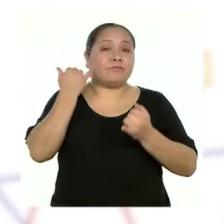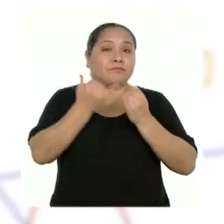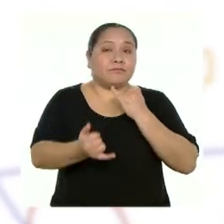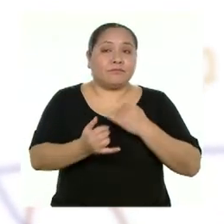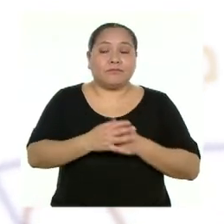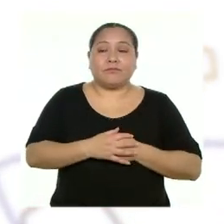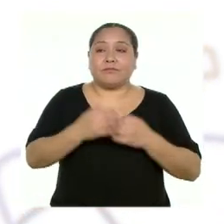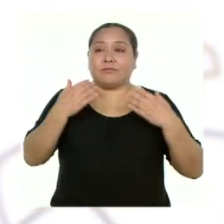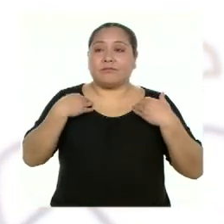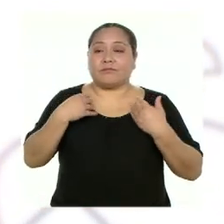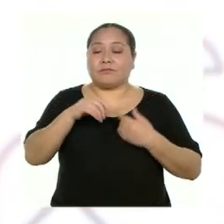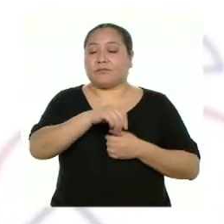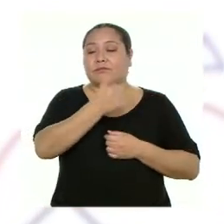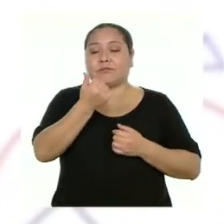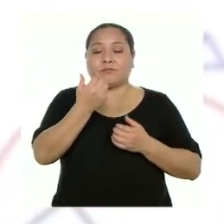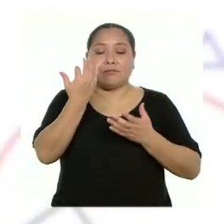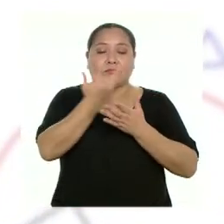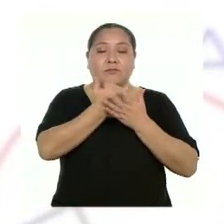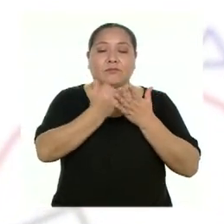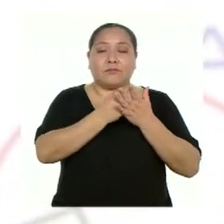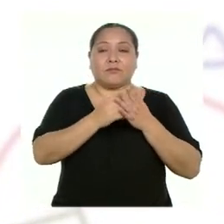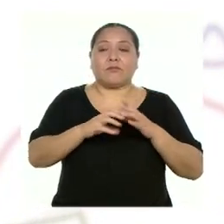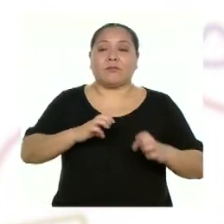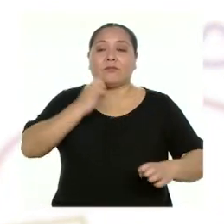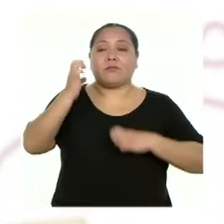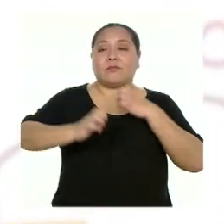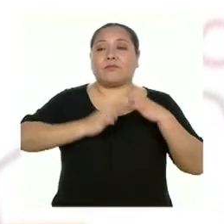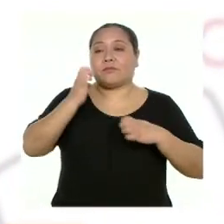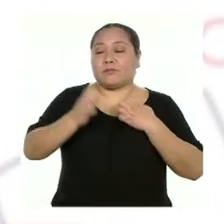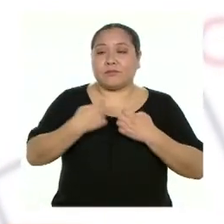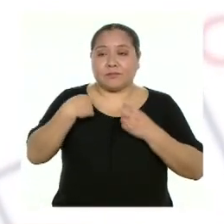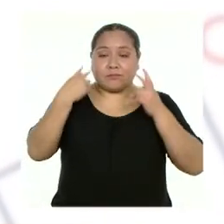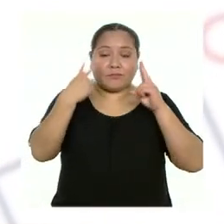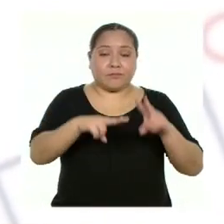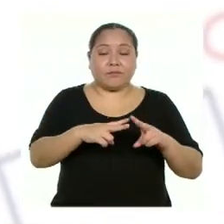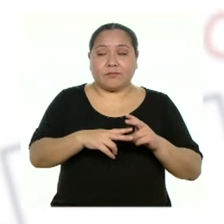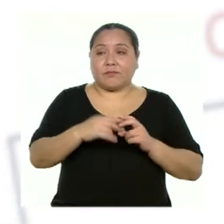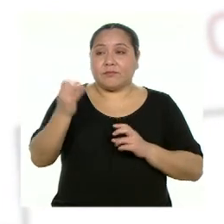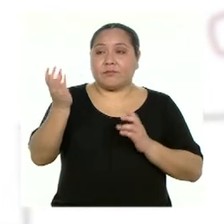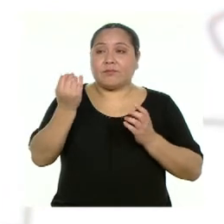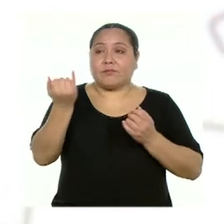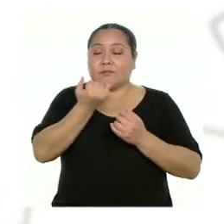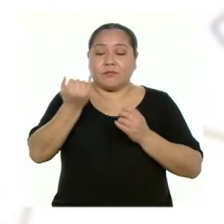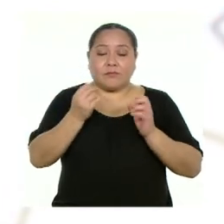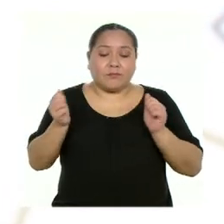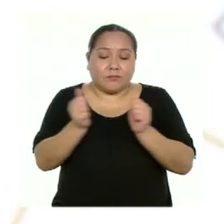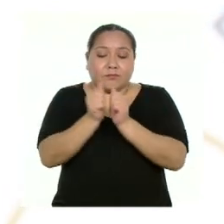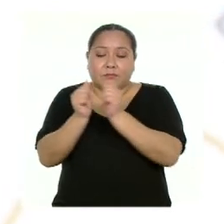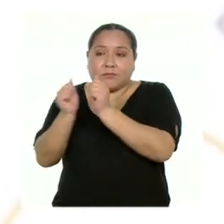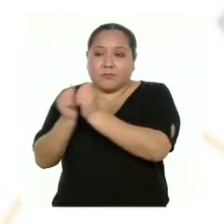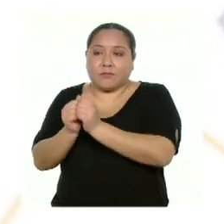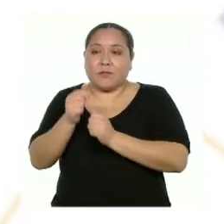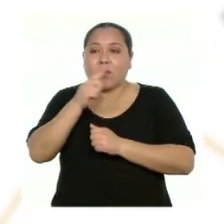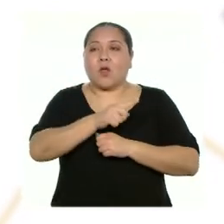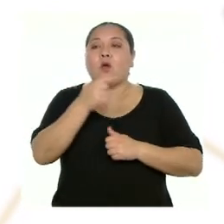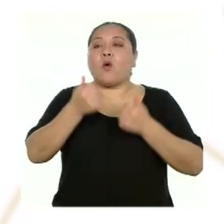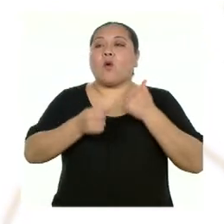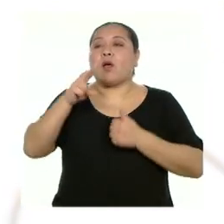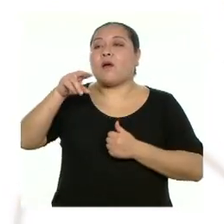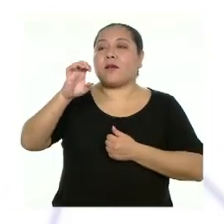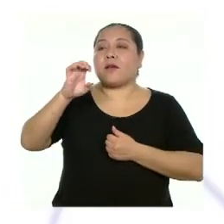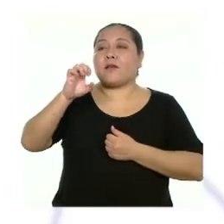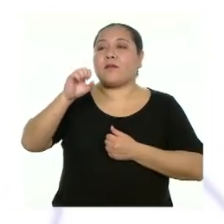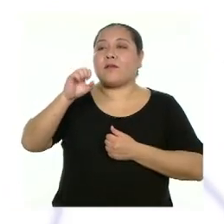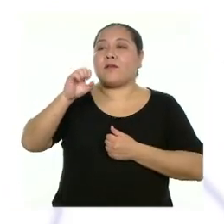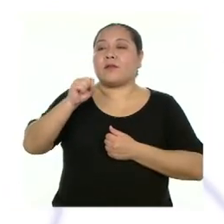Finalmente, tenemos otra variable, las emociones. Veo que se han graficado en conjunto. ¿Qué tipo de variable es?